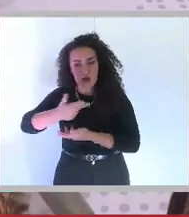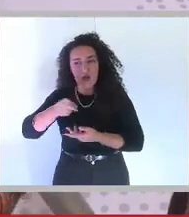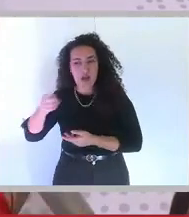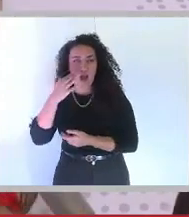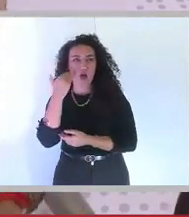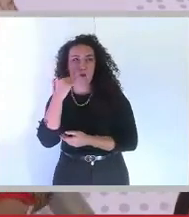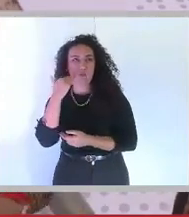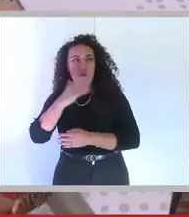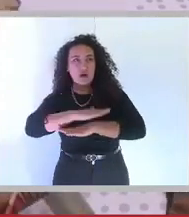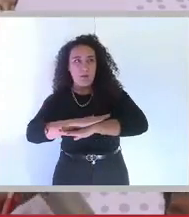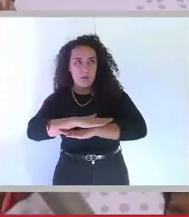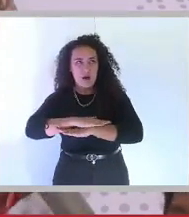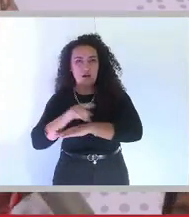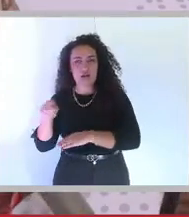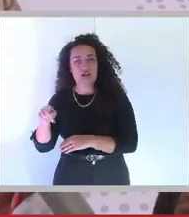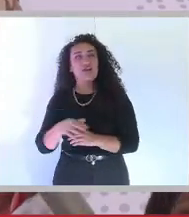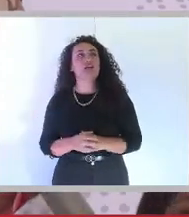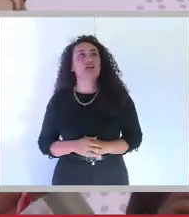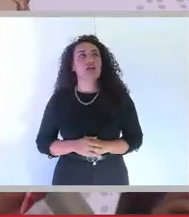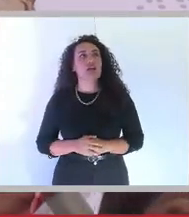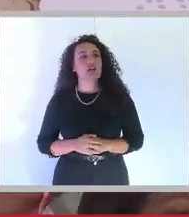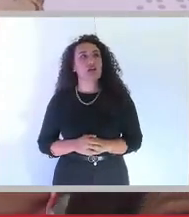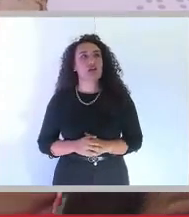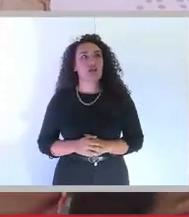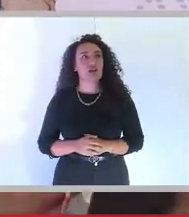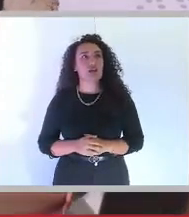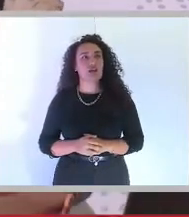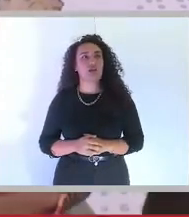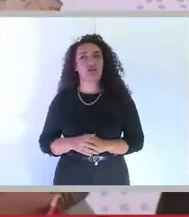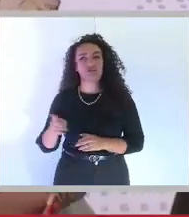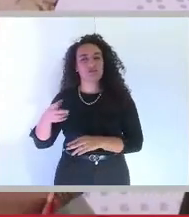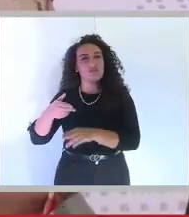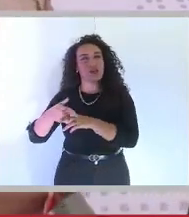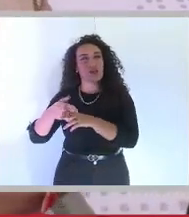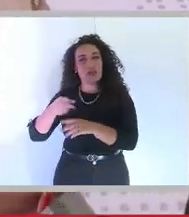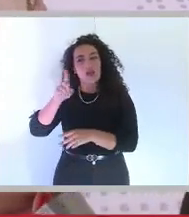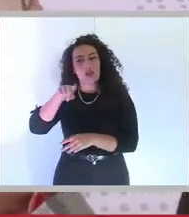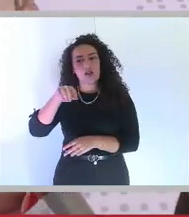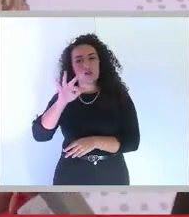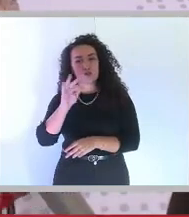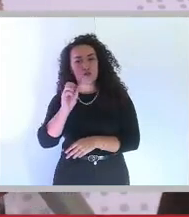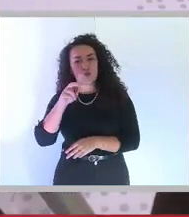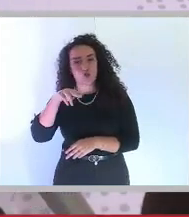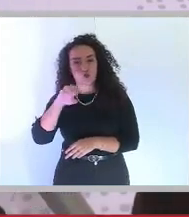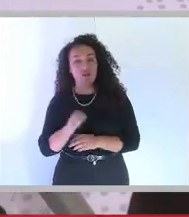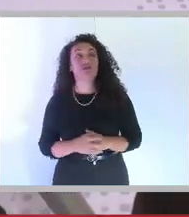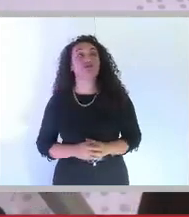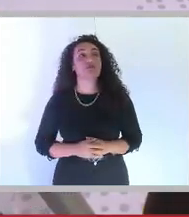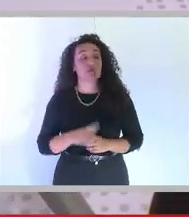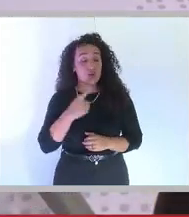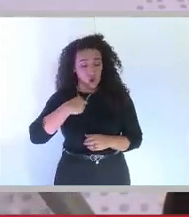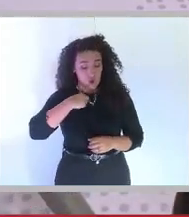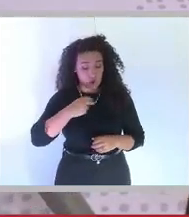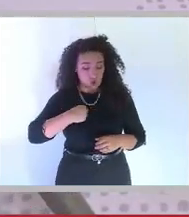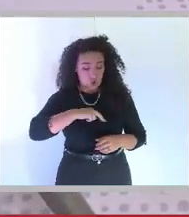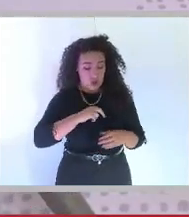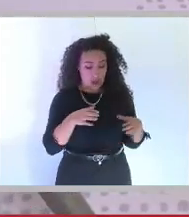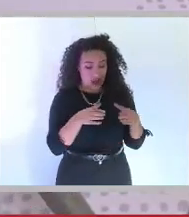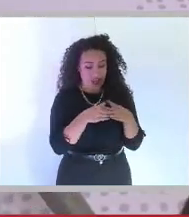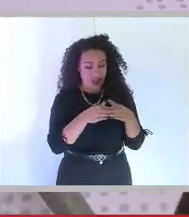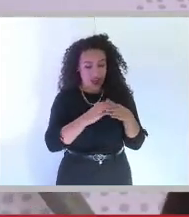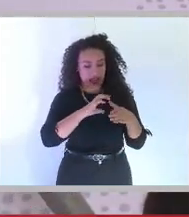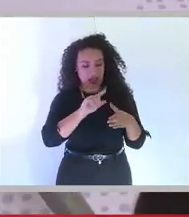embajadora, con Elena, Storm, disculpen. Y desde, CLACSO, queremos resaltar